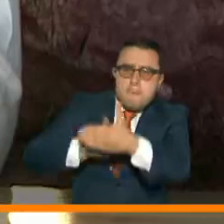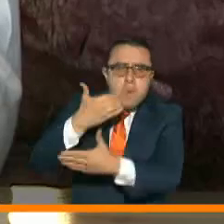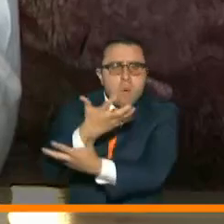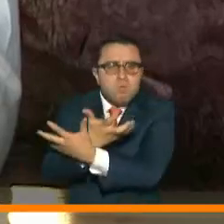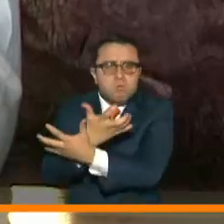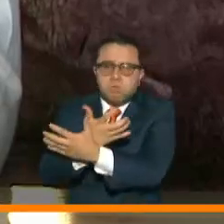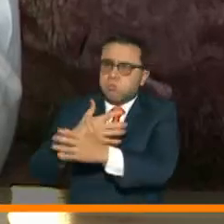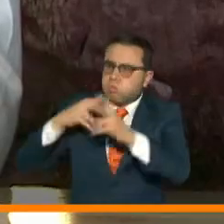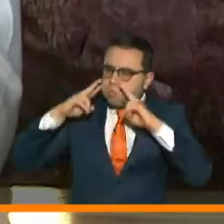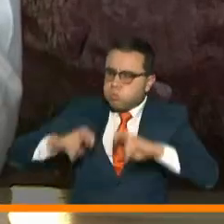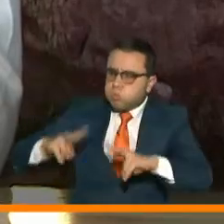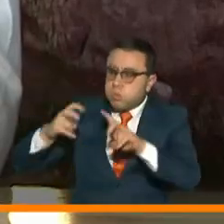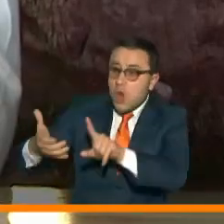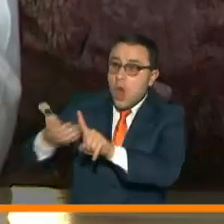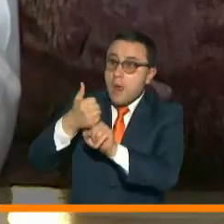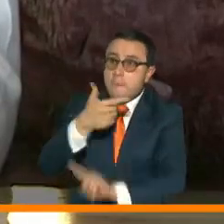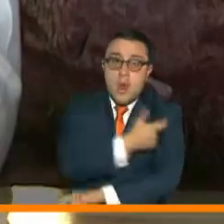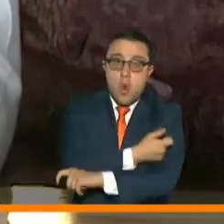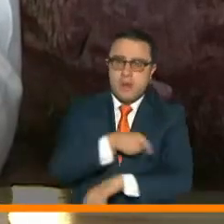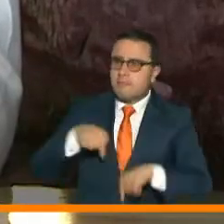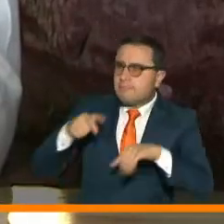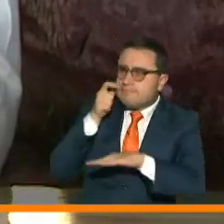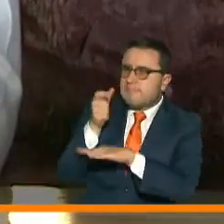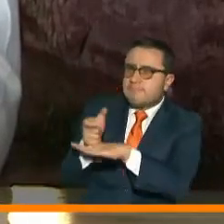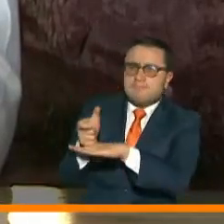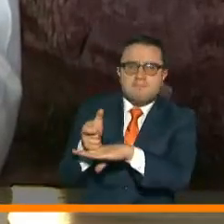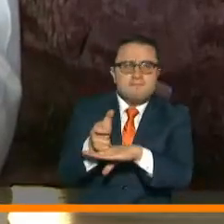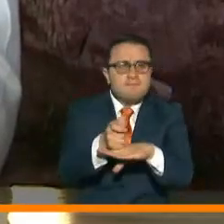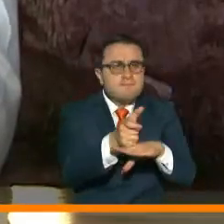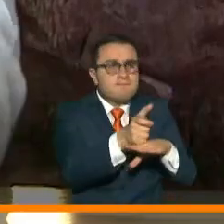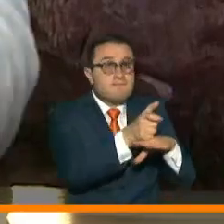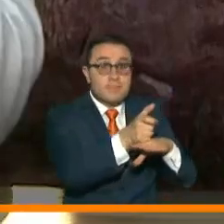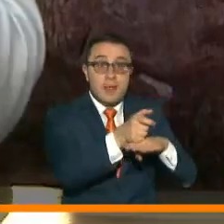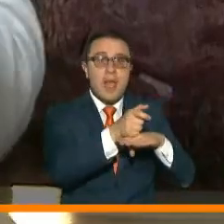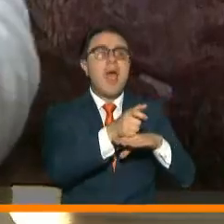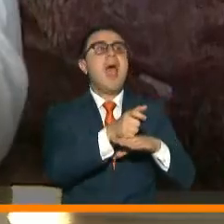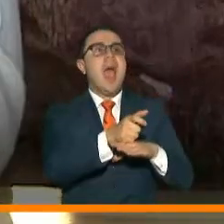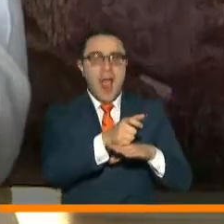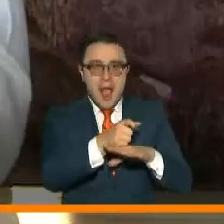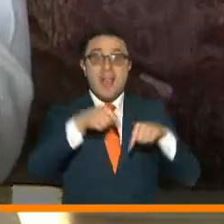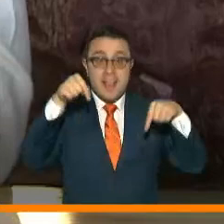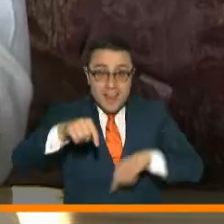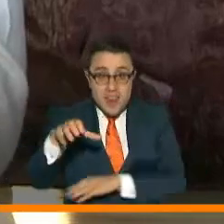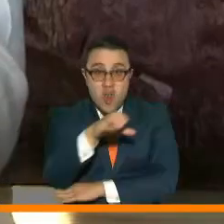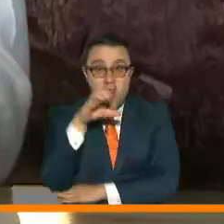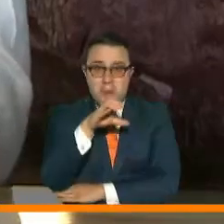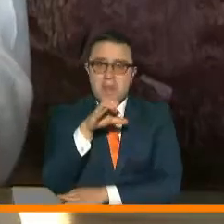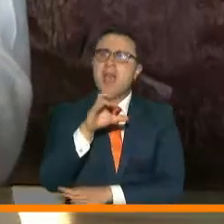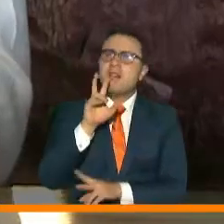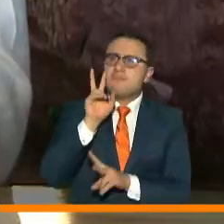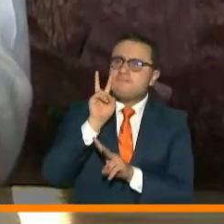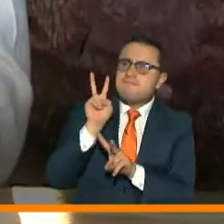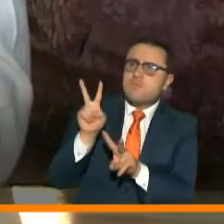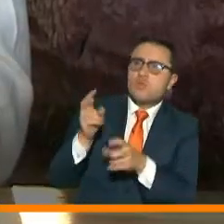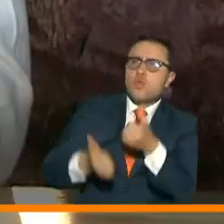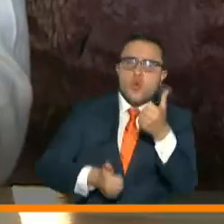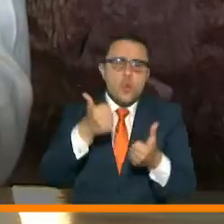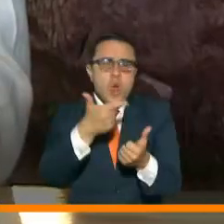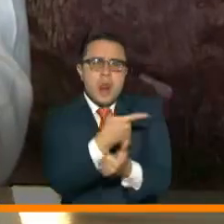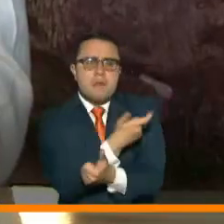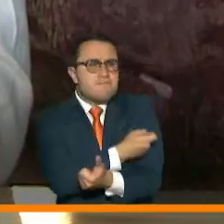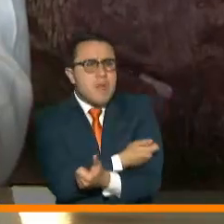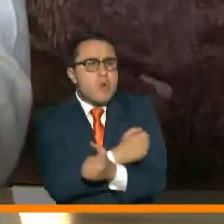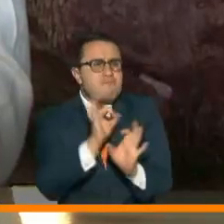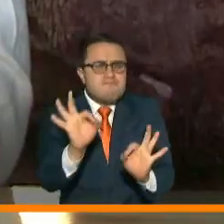científicos de desarrollo de vacunas. Eso nos permitió, como país, identificar cuáles eran las vacunas